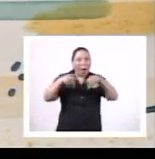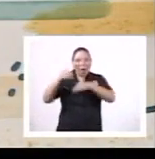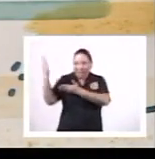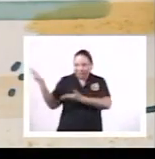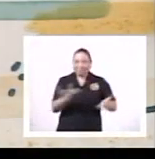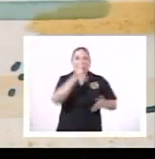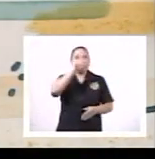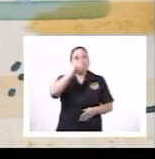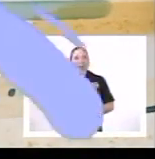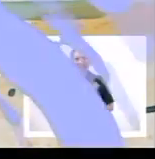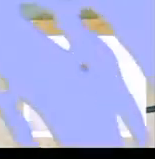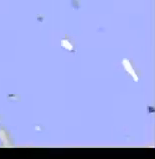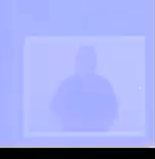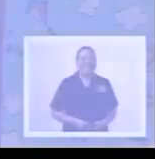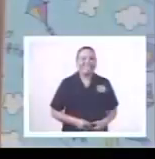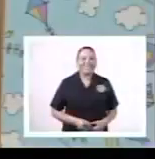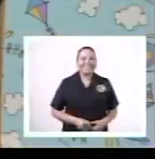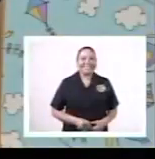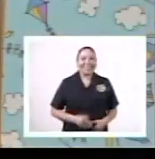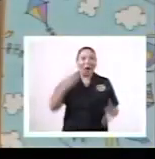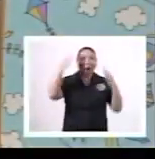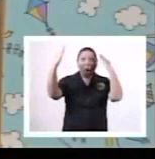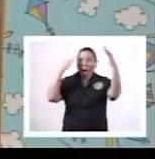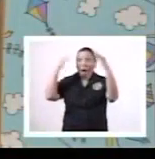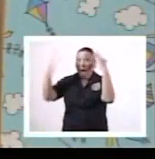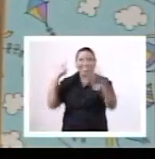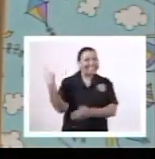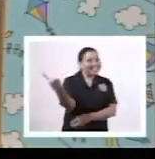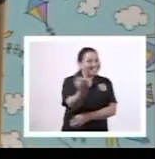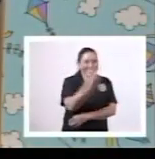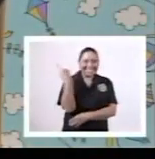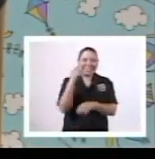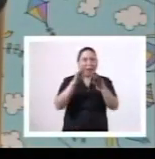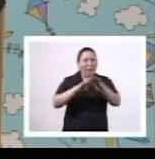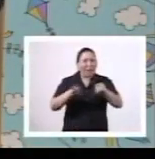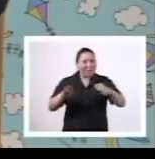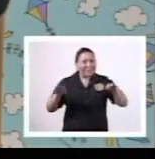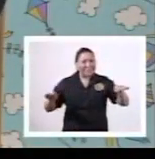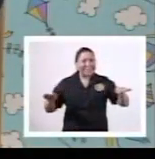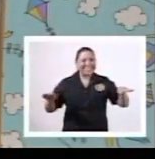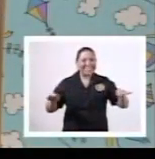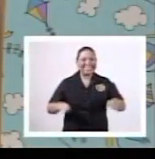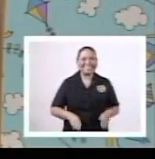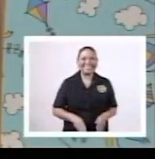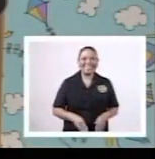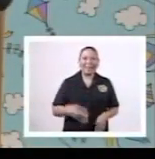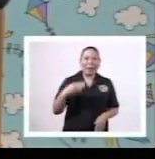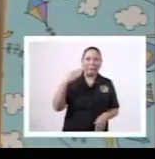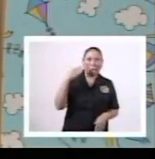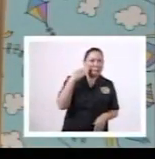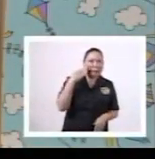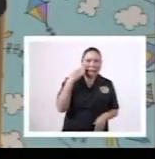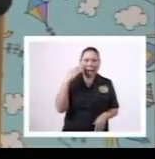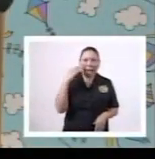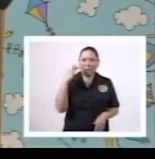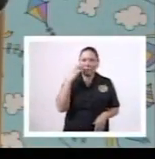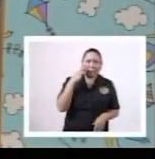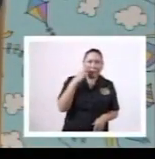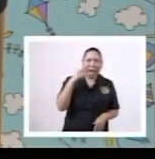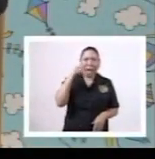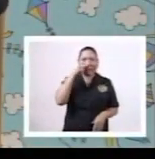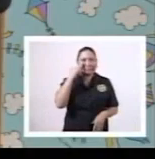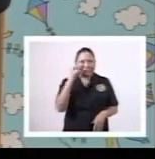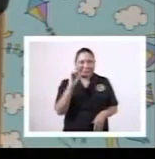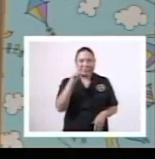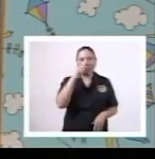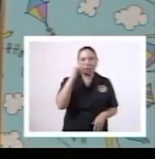con mi amigo el Pollo. Hola, amigas y amigos, papás y mamás, tíos y tías,